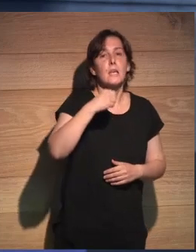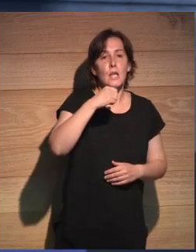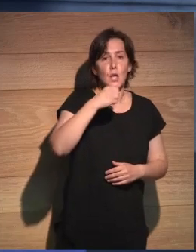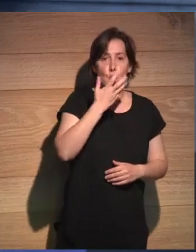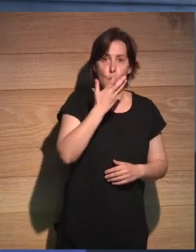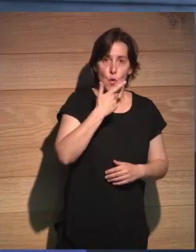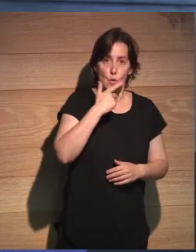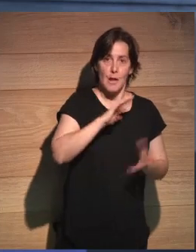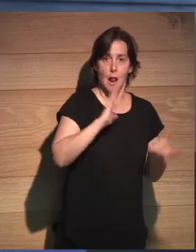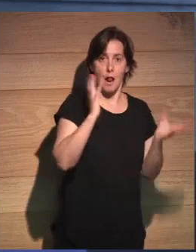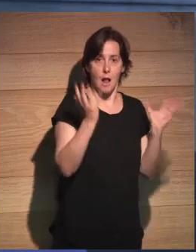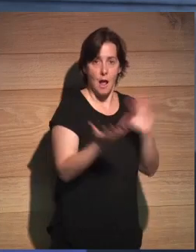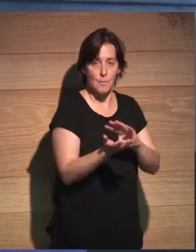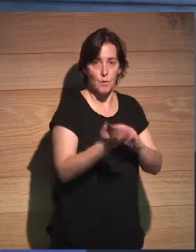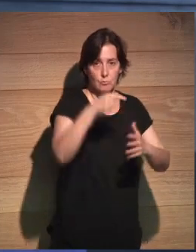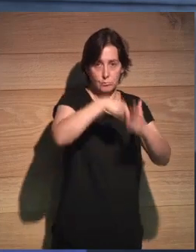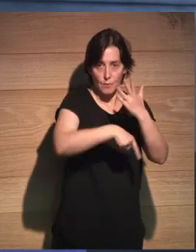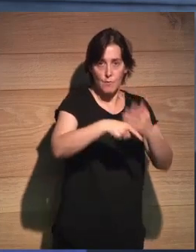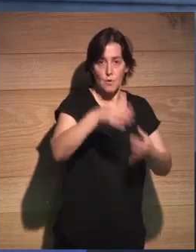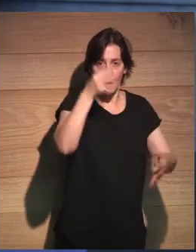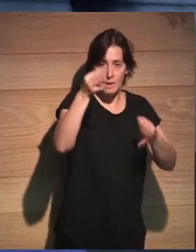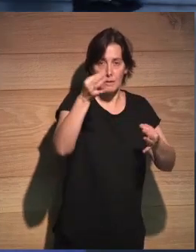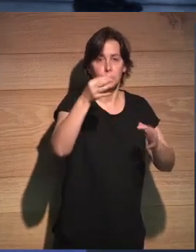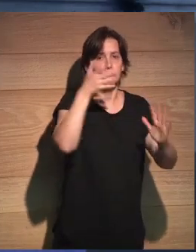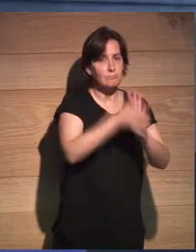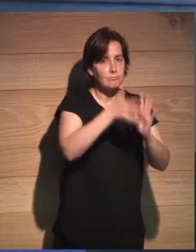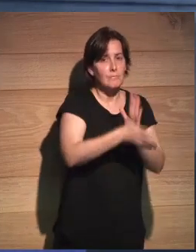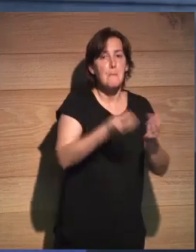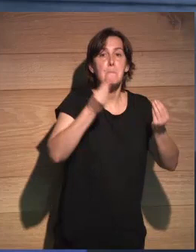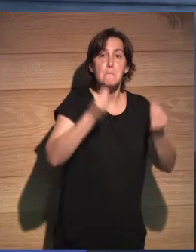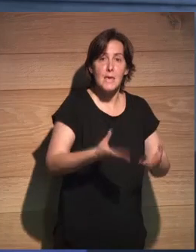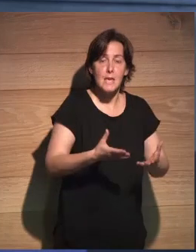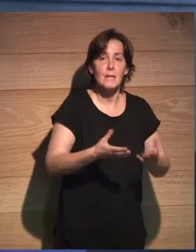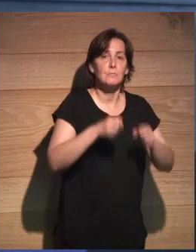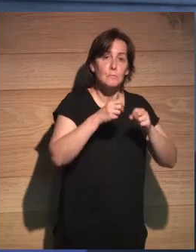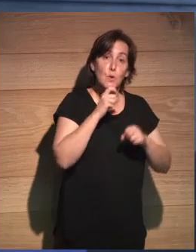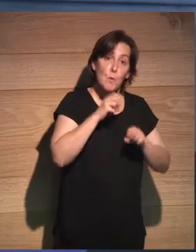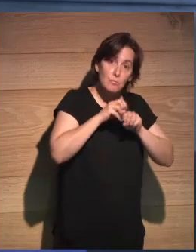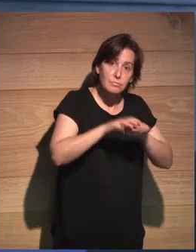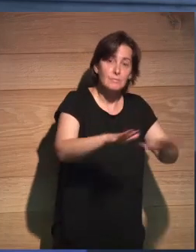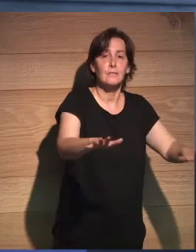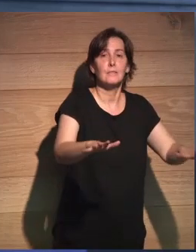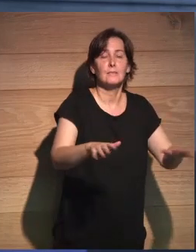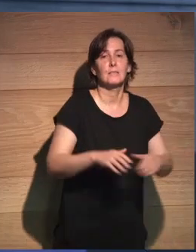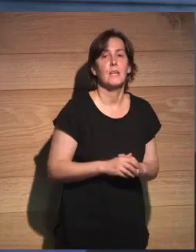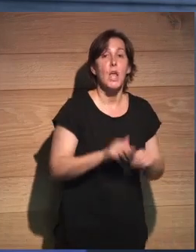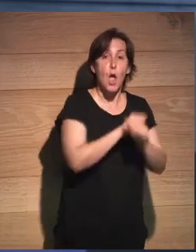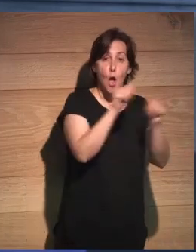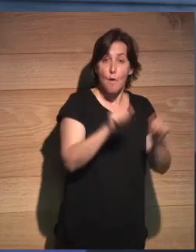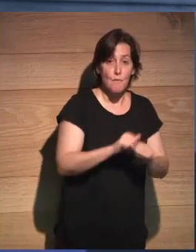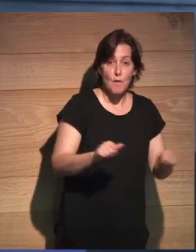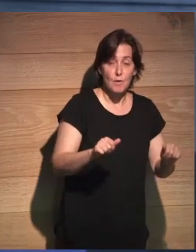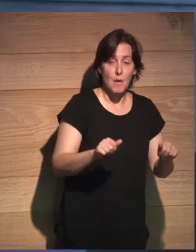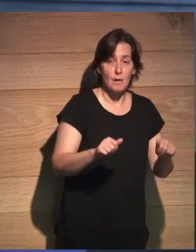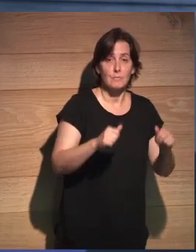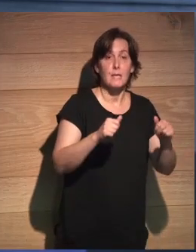profundidad todos estos cambios, explicarlos bien y explicarlos de una forma divulgativa, de forma que tanto los estratos más altos